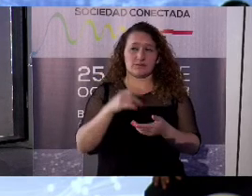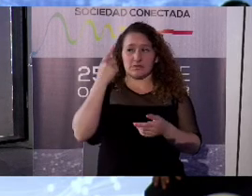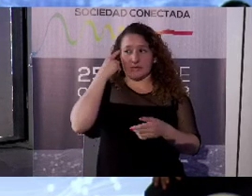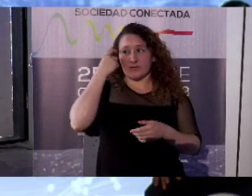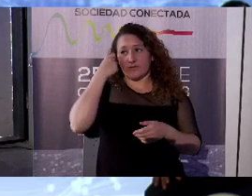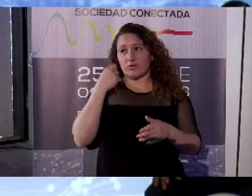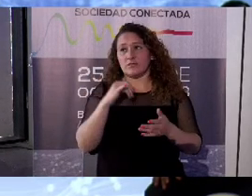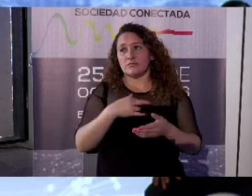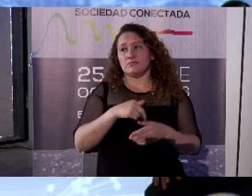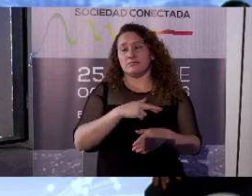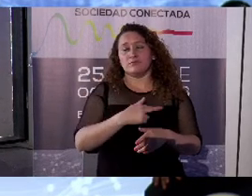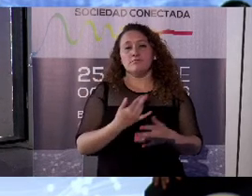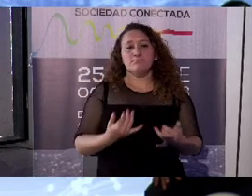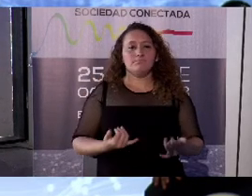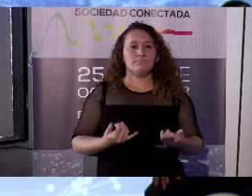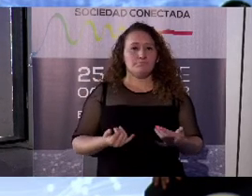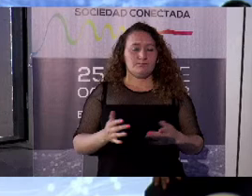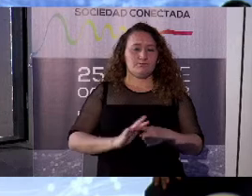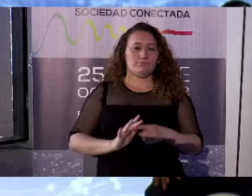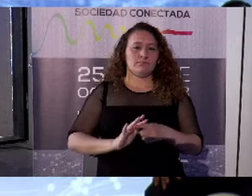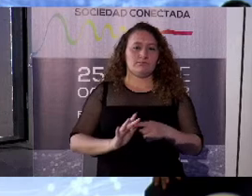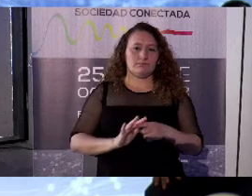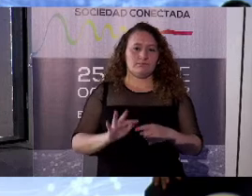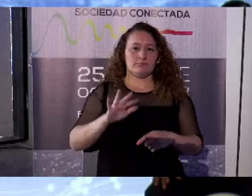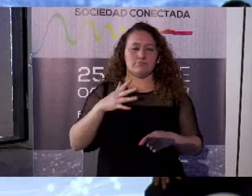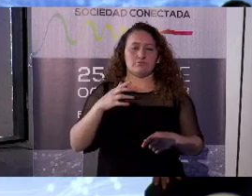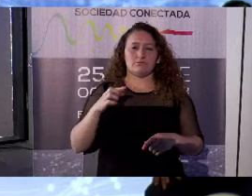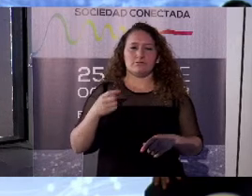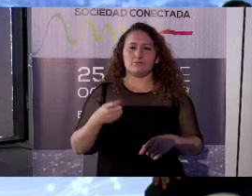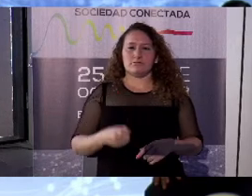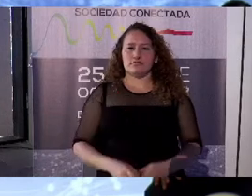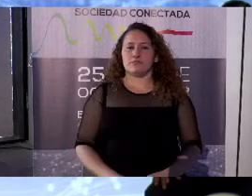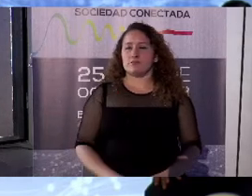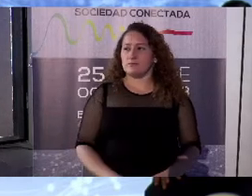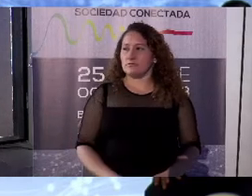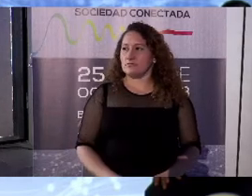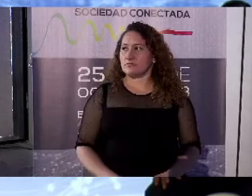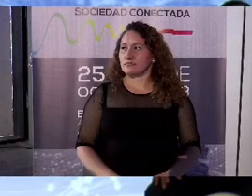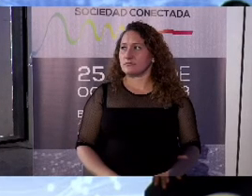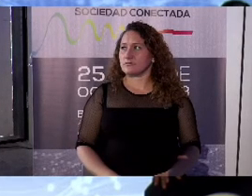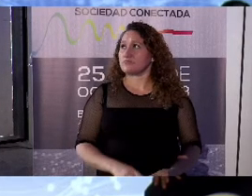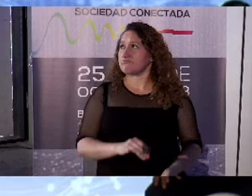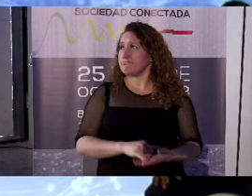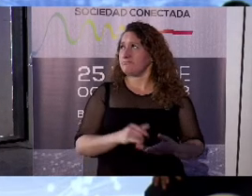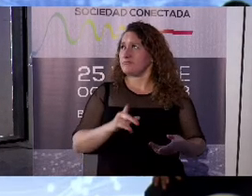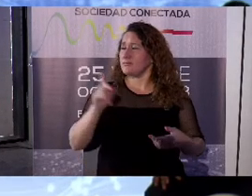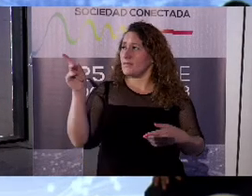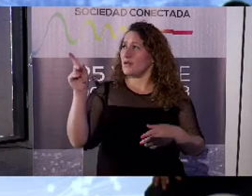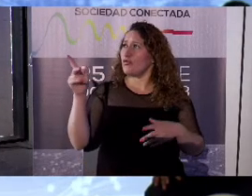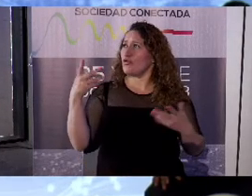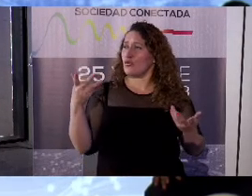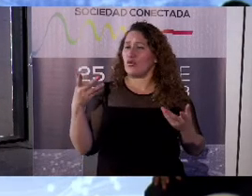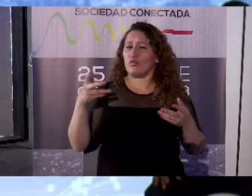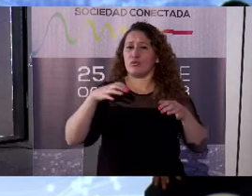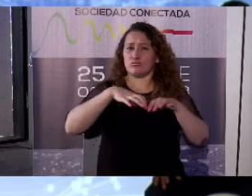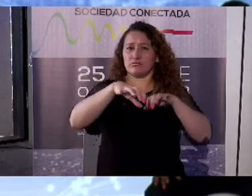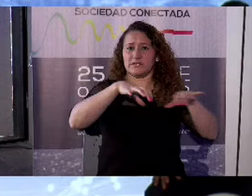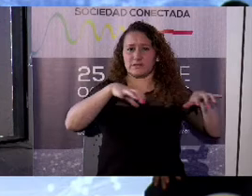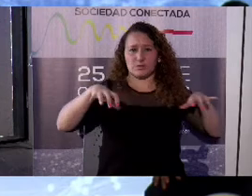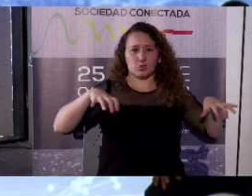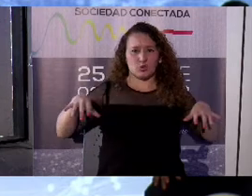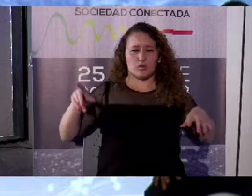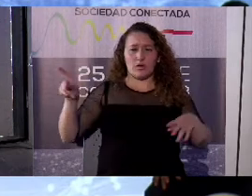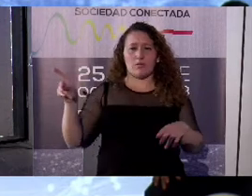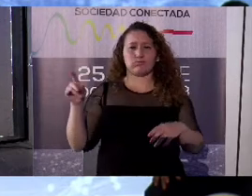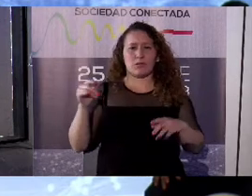toca ahora con respecto a la implementación del 450 esto es como quedó atribuida la banda que